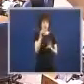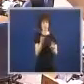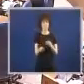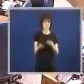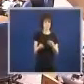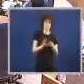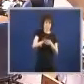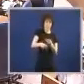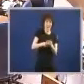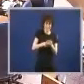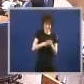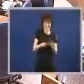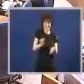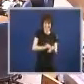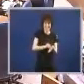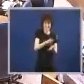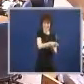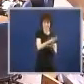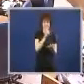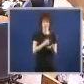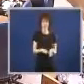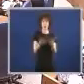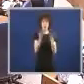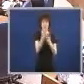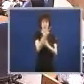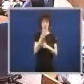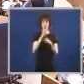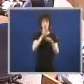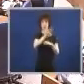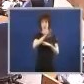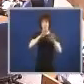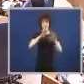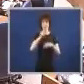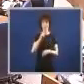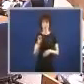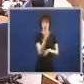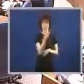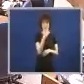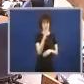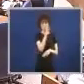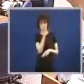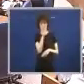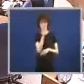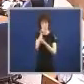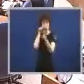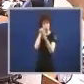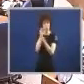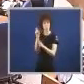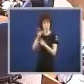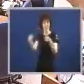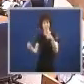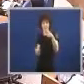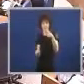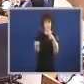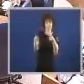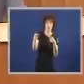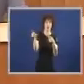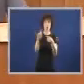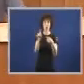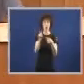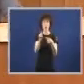Veñen anunciando aquí un incremento de 259 millóns de euros, ocultando, ademais, que se destina a pagar maioritariamente o déficit. Non repercute nin nos